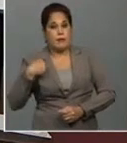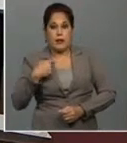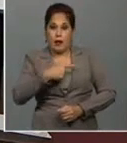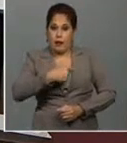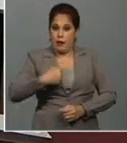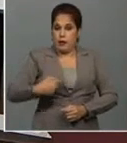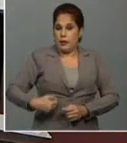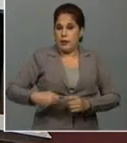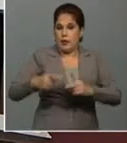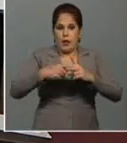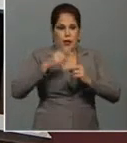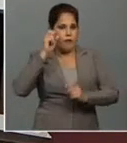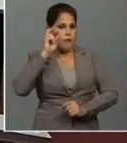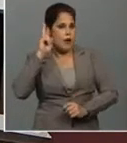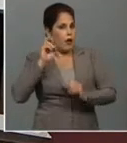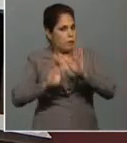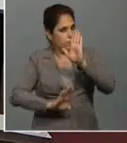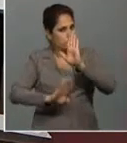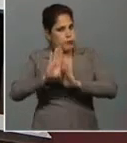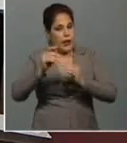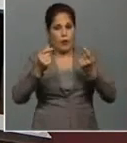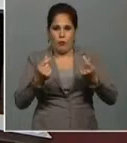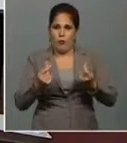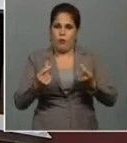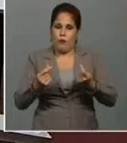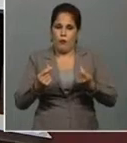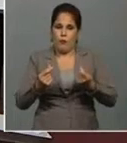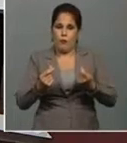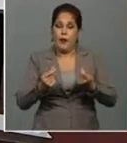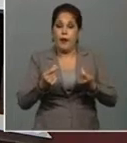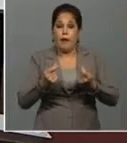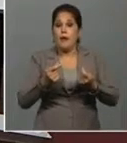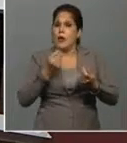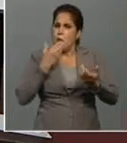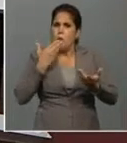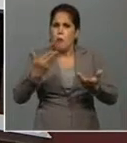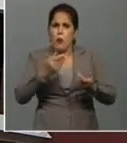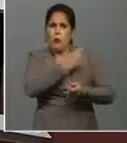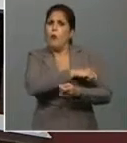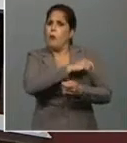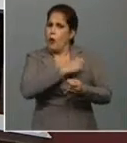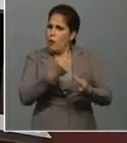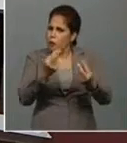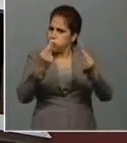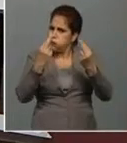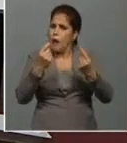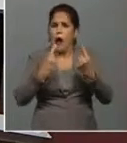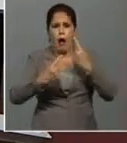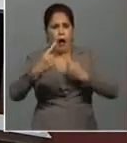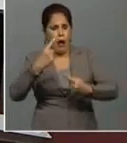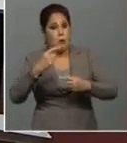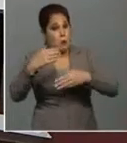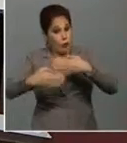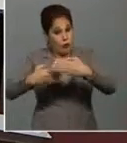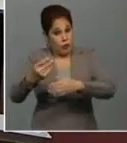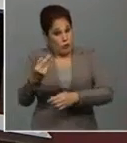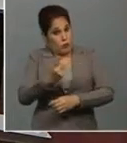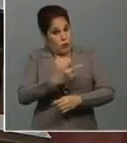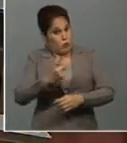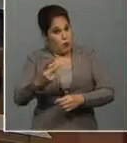y vietnam con progresos innegables en la economía y el nivel de vida de sus poblaciones ambos procesos